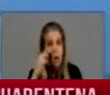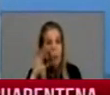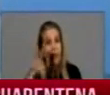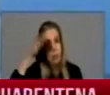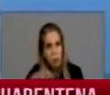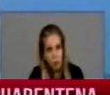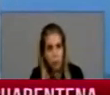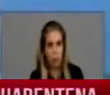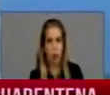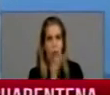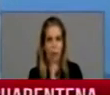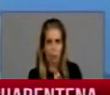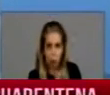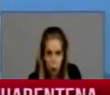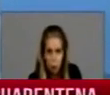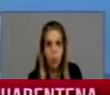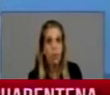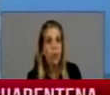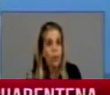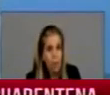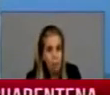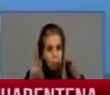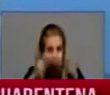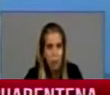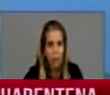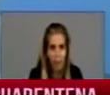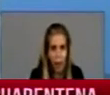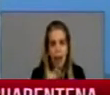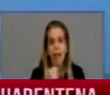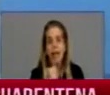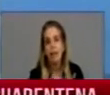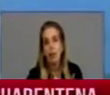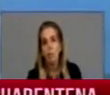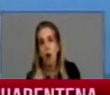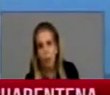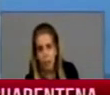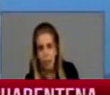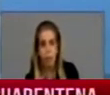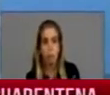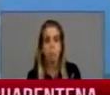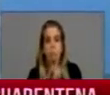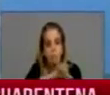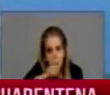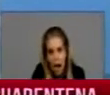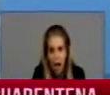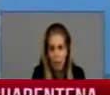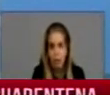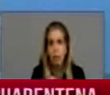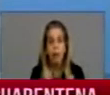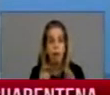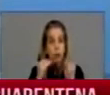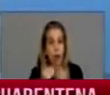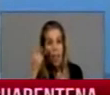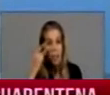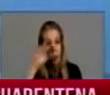estamos registrando están en el AMBA. En 18 provincias no hay